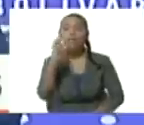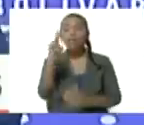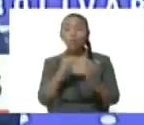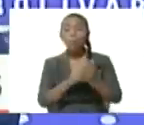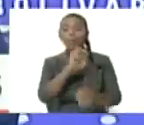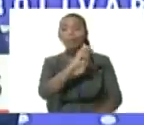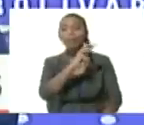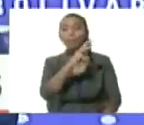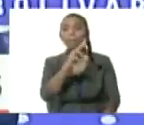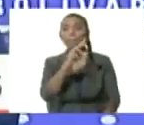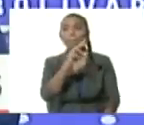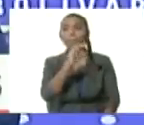2030, el